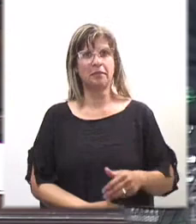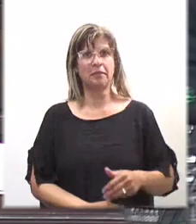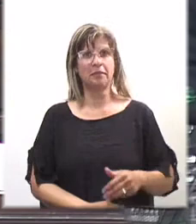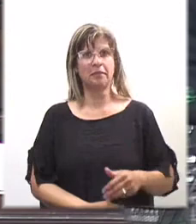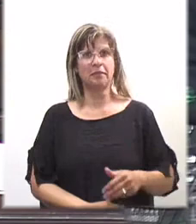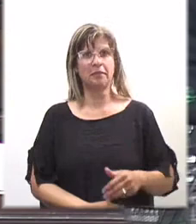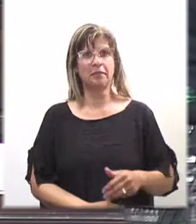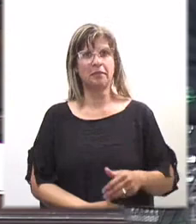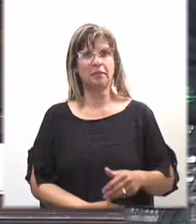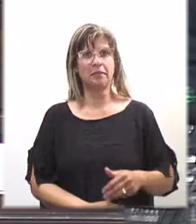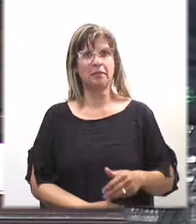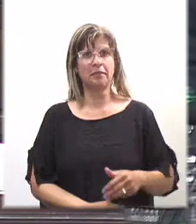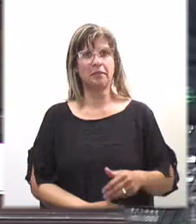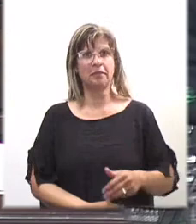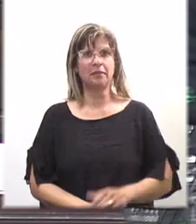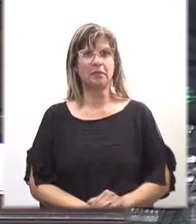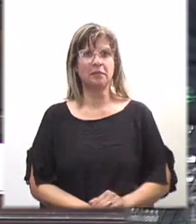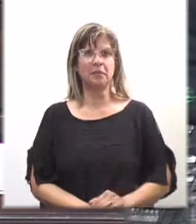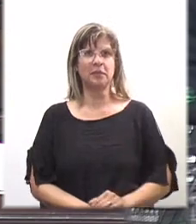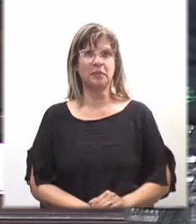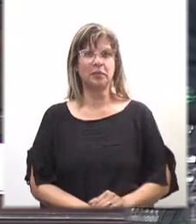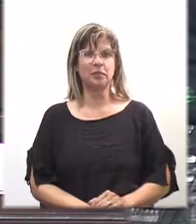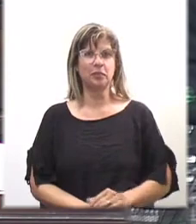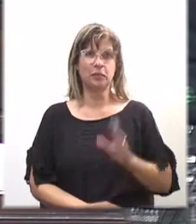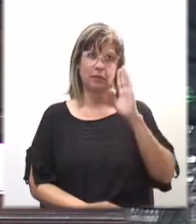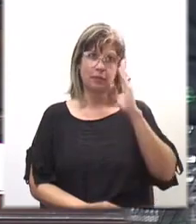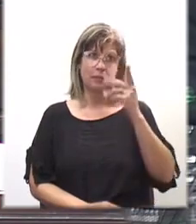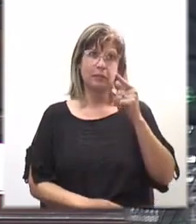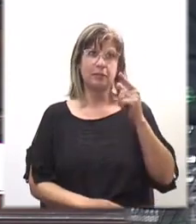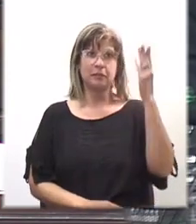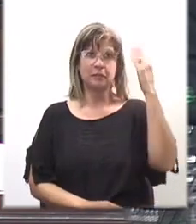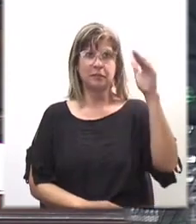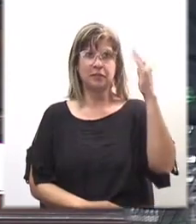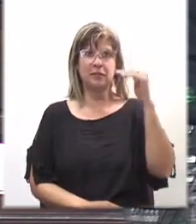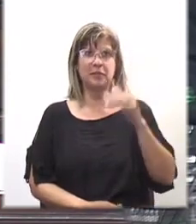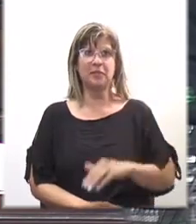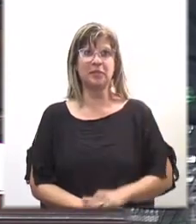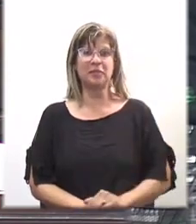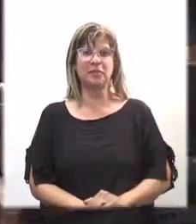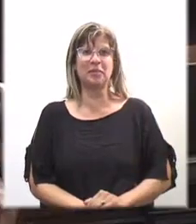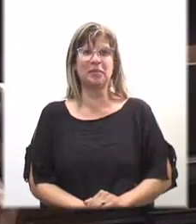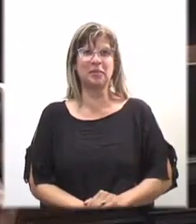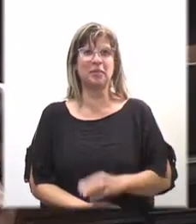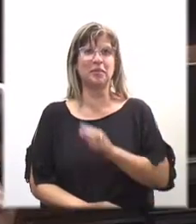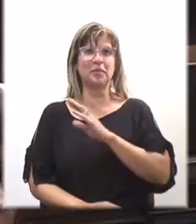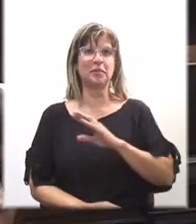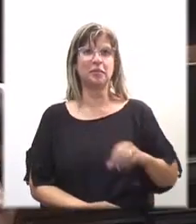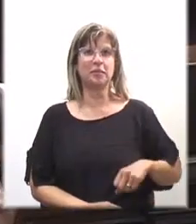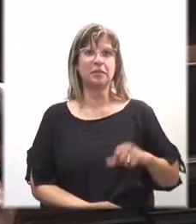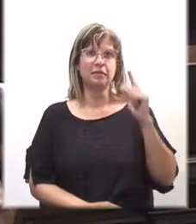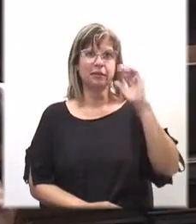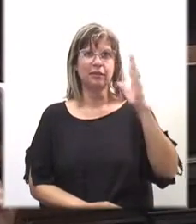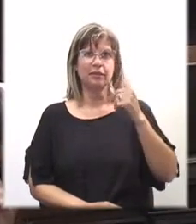Gracias, presidente. Bueno, saludamos a las autoridades del Estado palestino que nos acompañan.